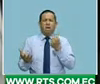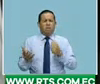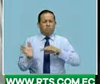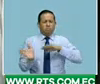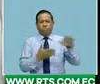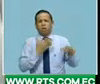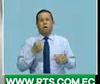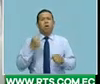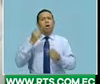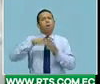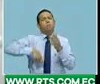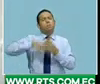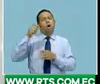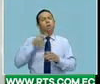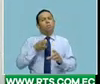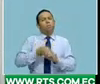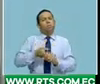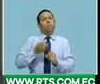trabajo?